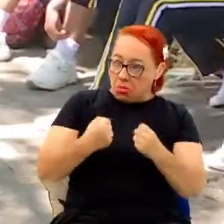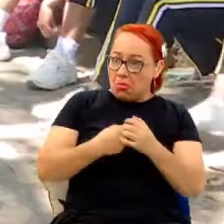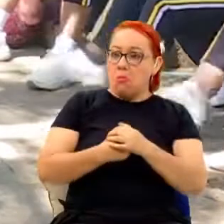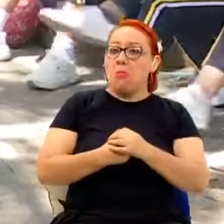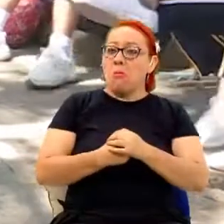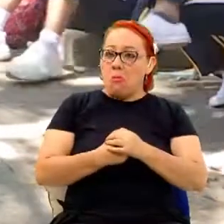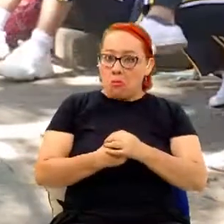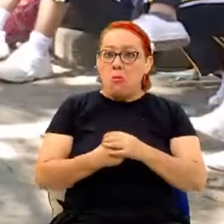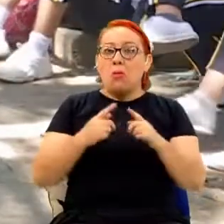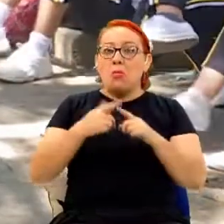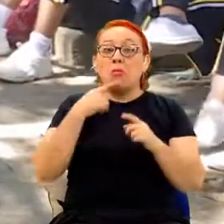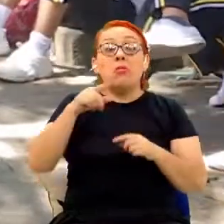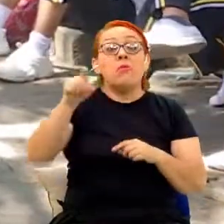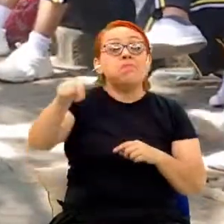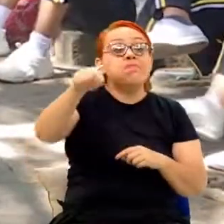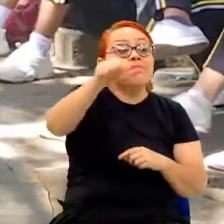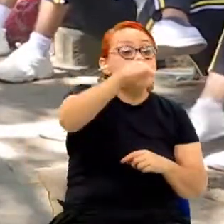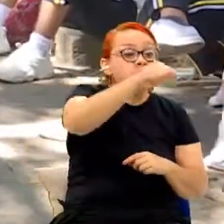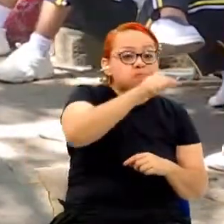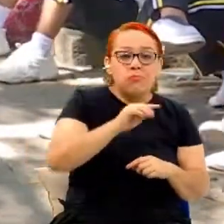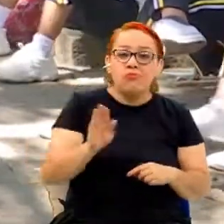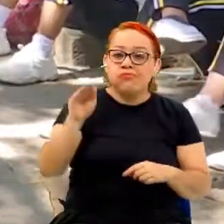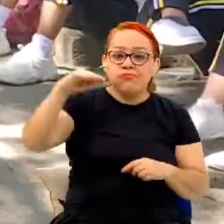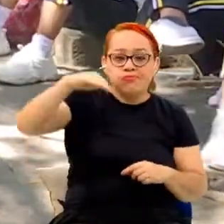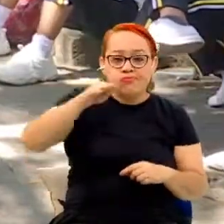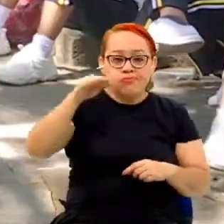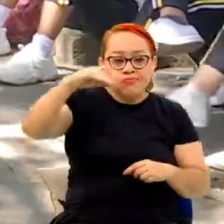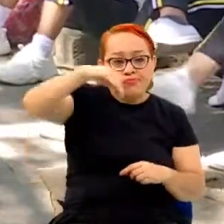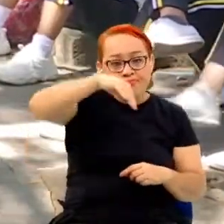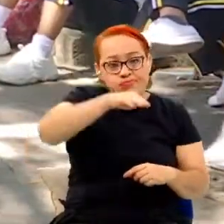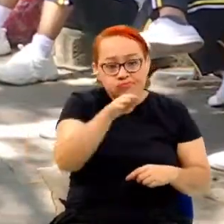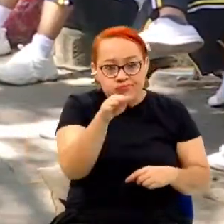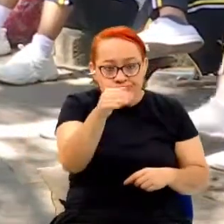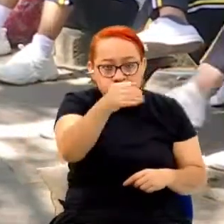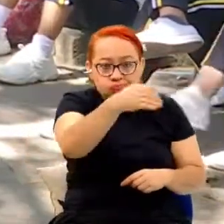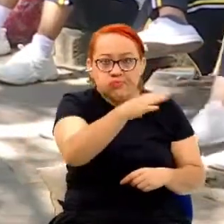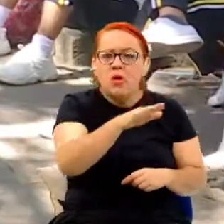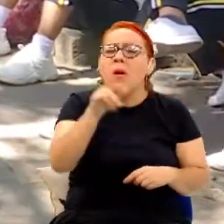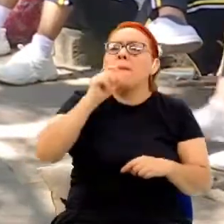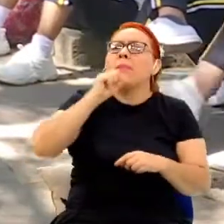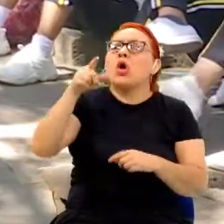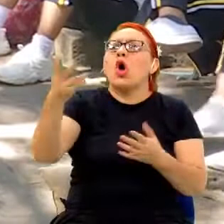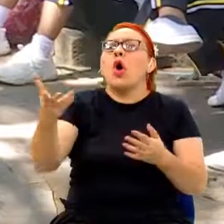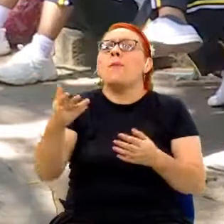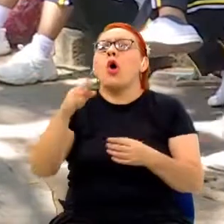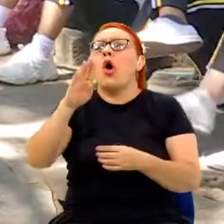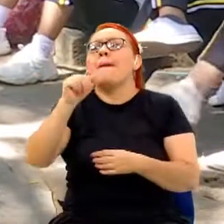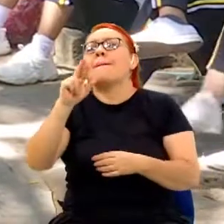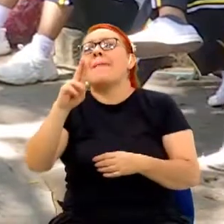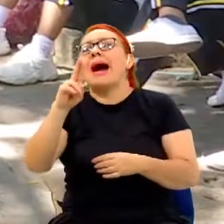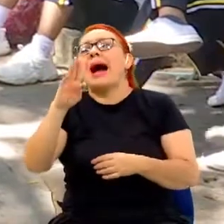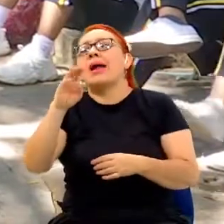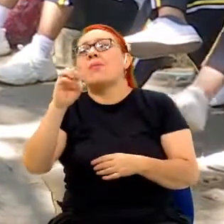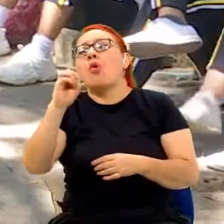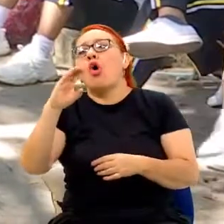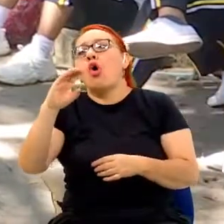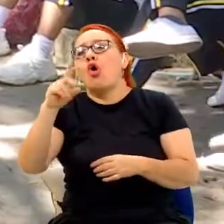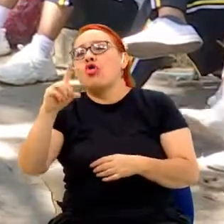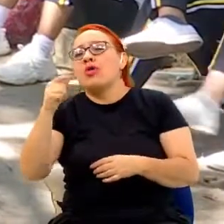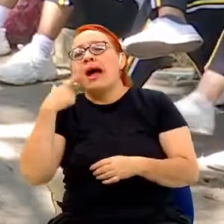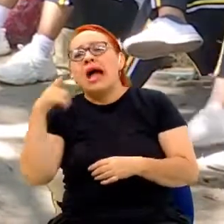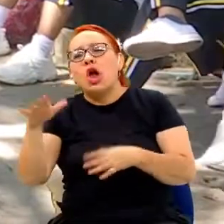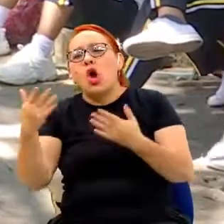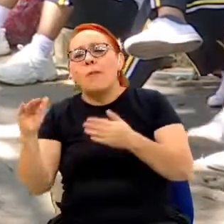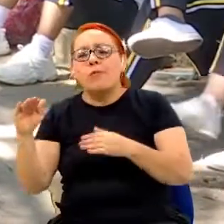día por distintas poblaciones santandereanas, Puente Nacional y Barbosa. ¿Cómo se vivió en Barbosa? Pues allí también nos prepararon la siguiente nota